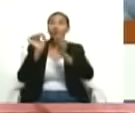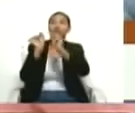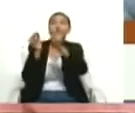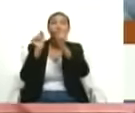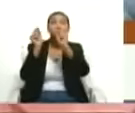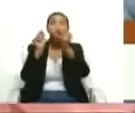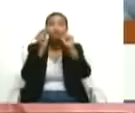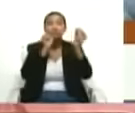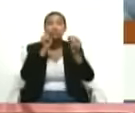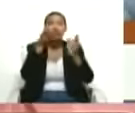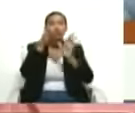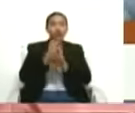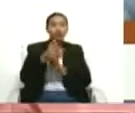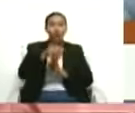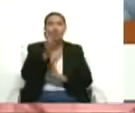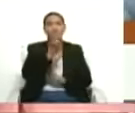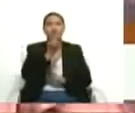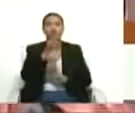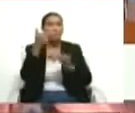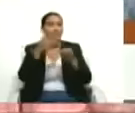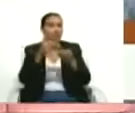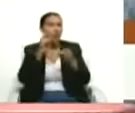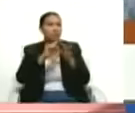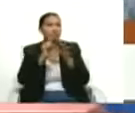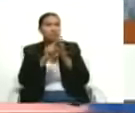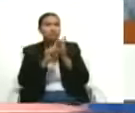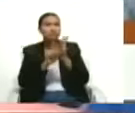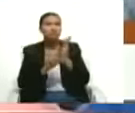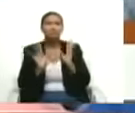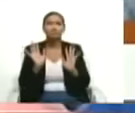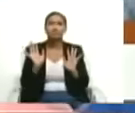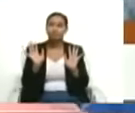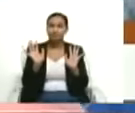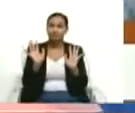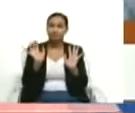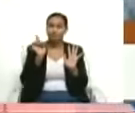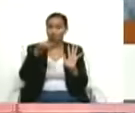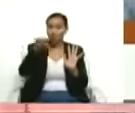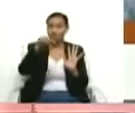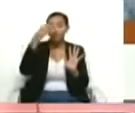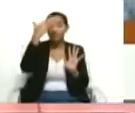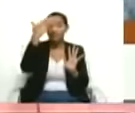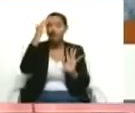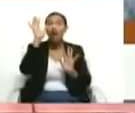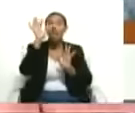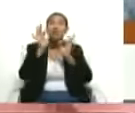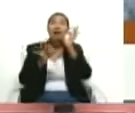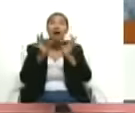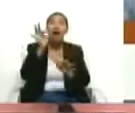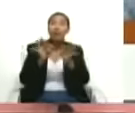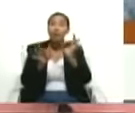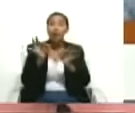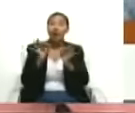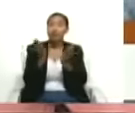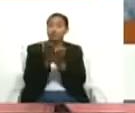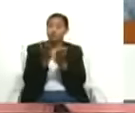los venezolanos, las venezolanas. Ustedes, abogados, abogadas, jueces, dignos de estudiar